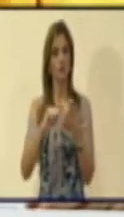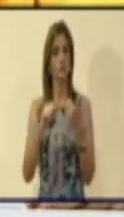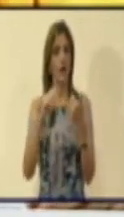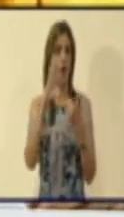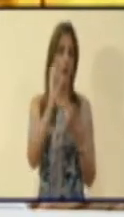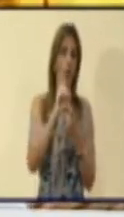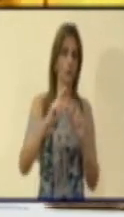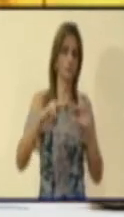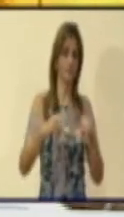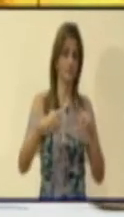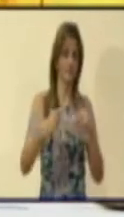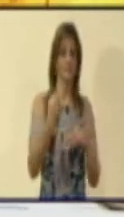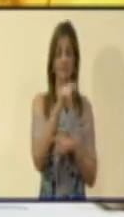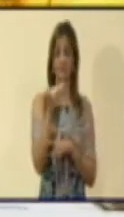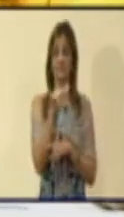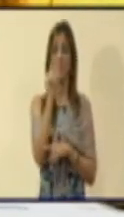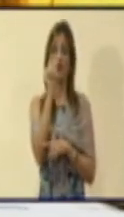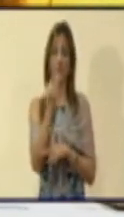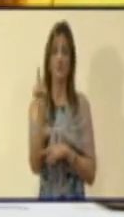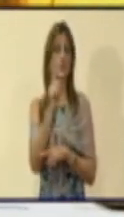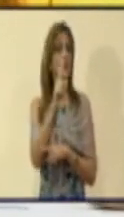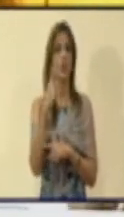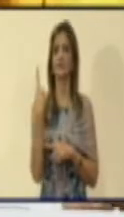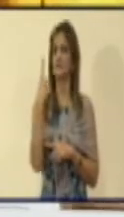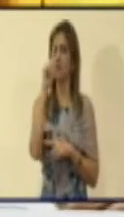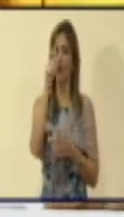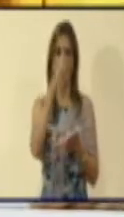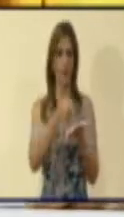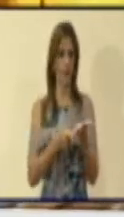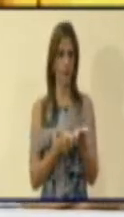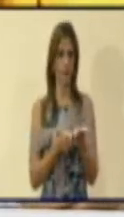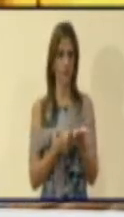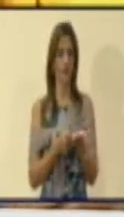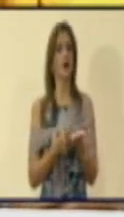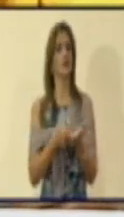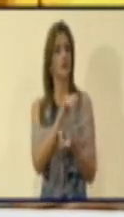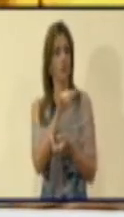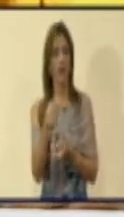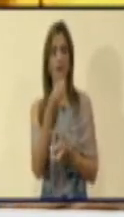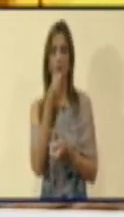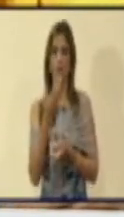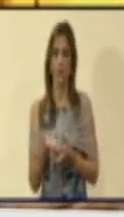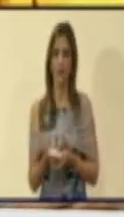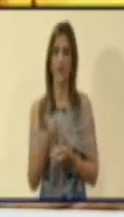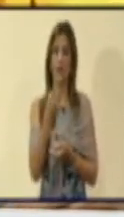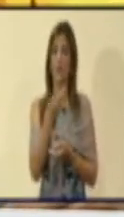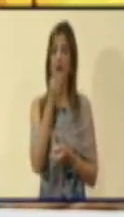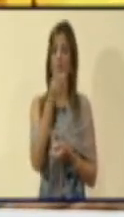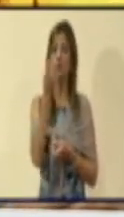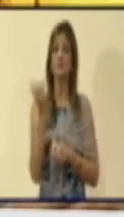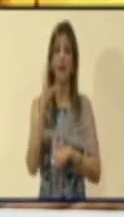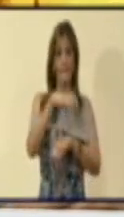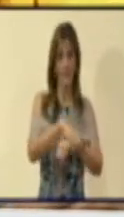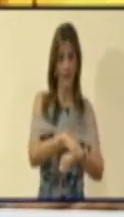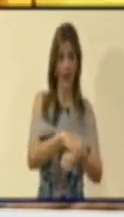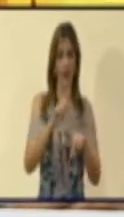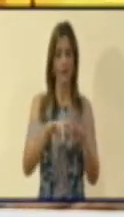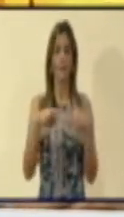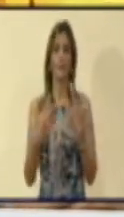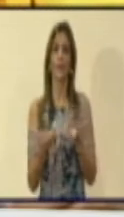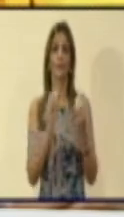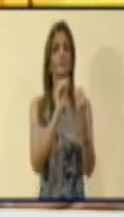puede conducir no solo a la aplicación de una multa conforme a lo que establece el decreto, sino incluso a la formulación de una denuncia penal por el delito de